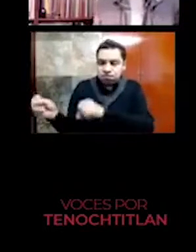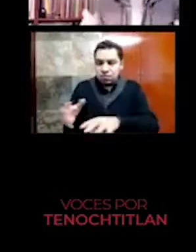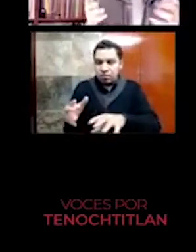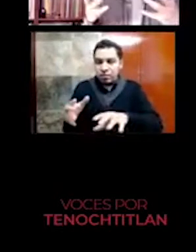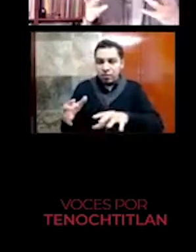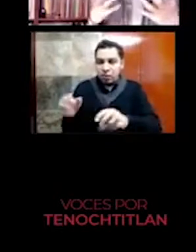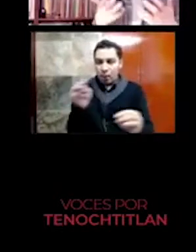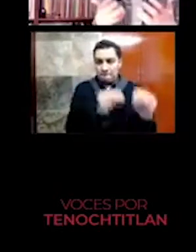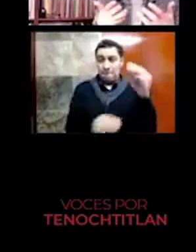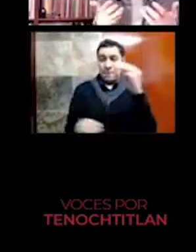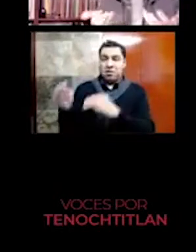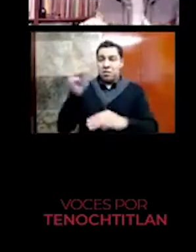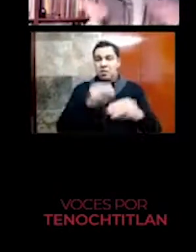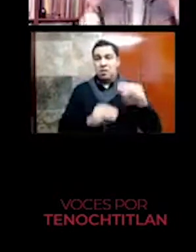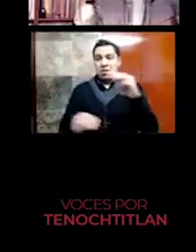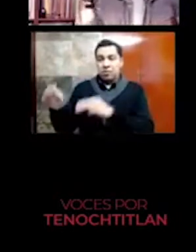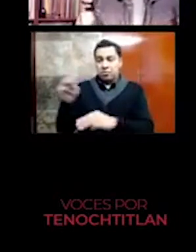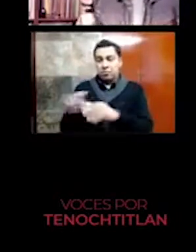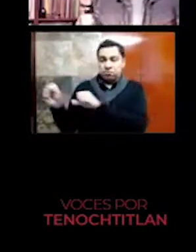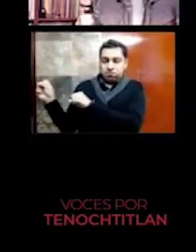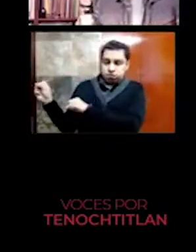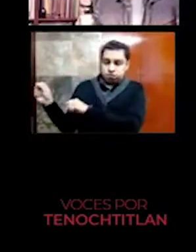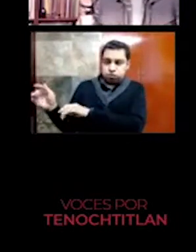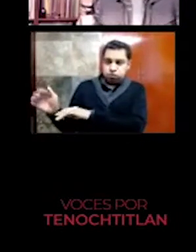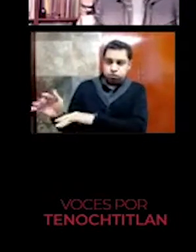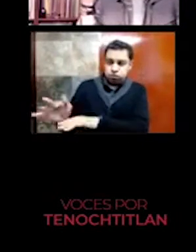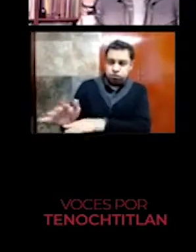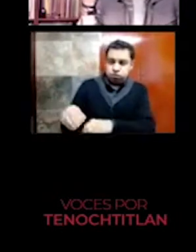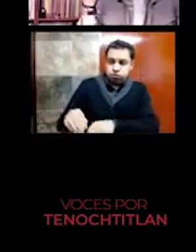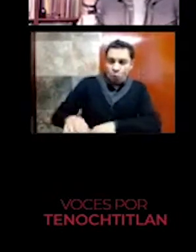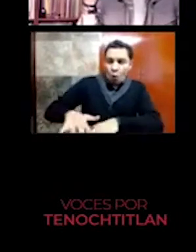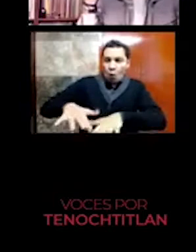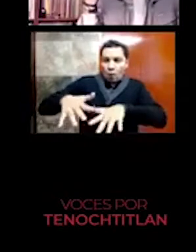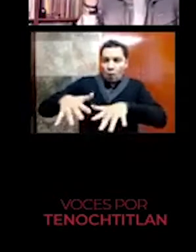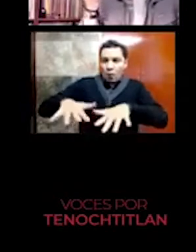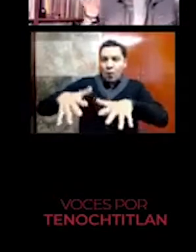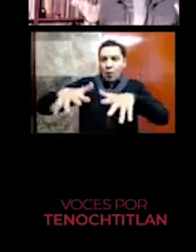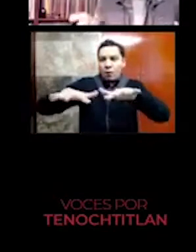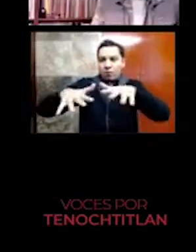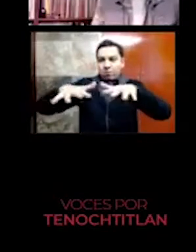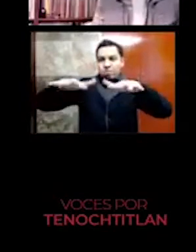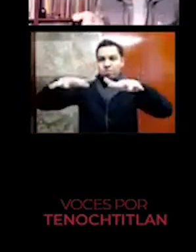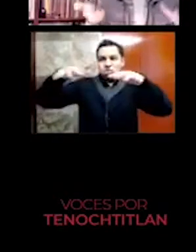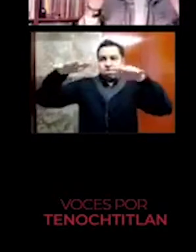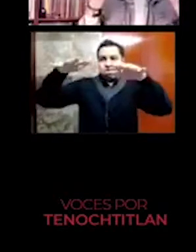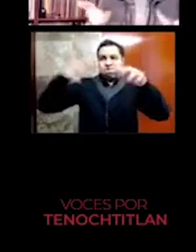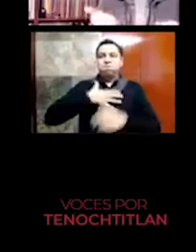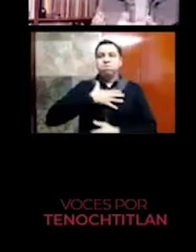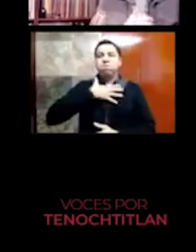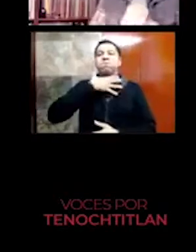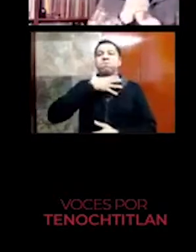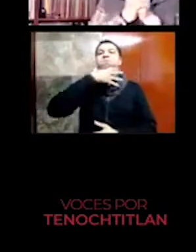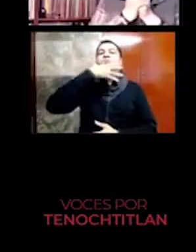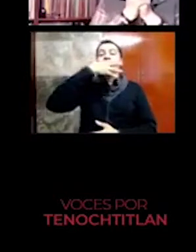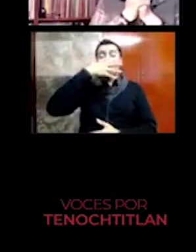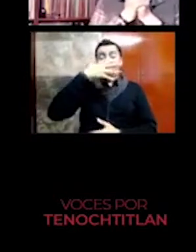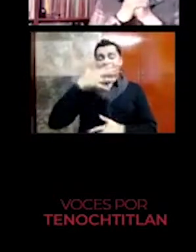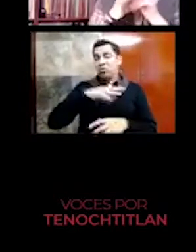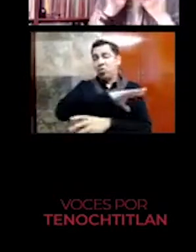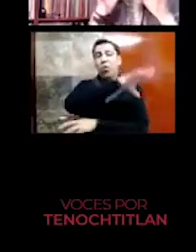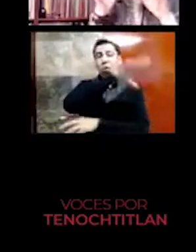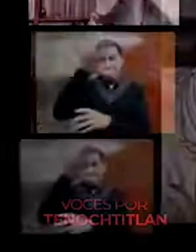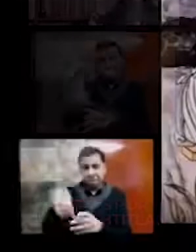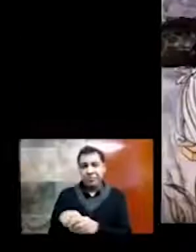Nevada y entonces inunda todo aquello, ¿no? Es decir, la conducta del agua en la cuenca